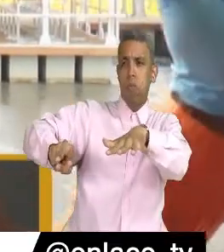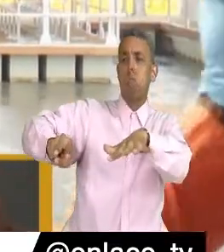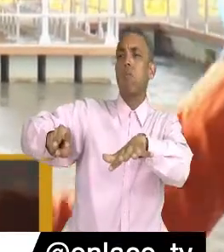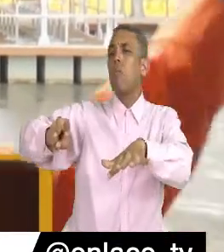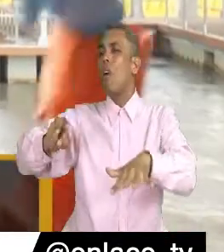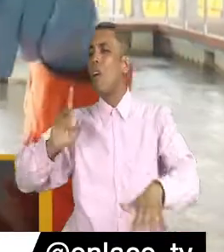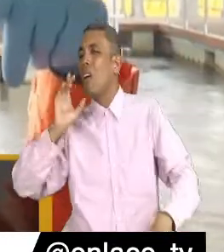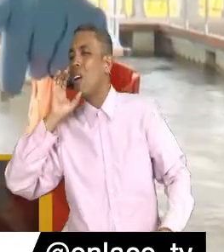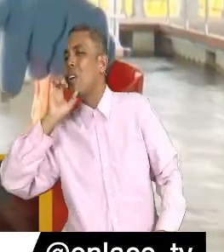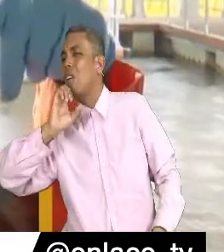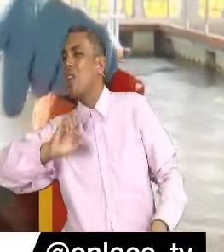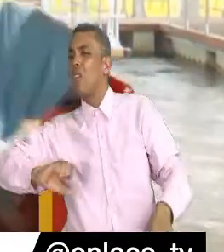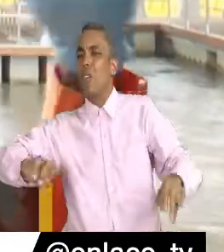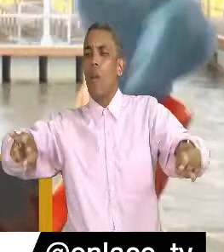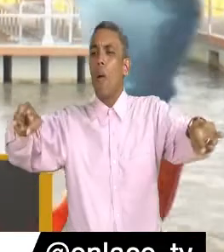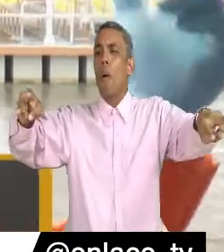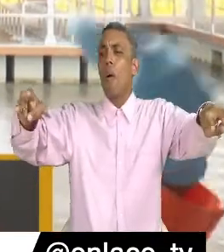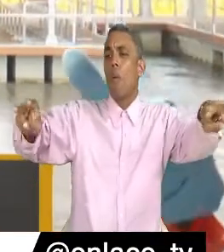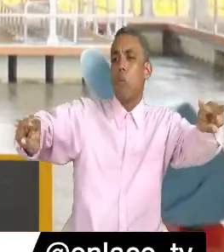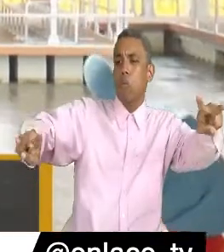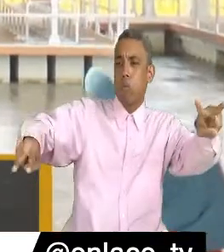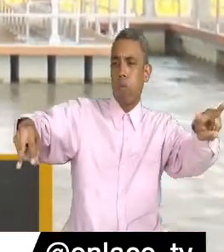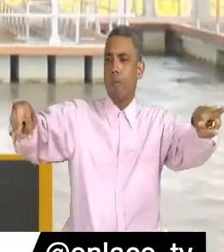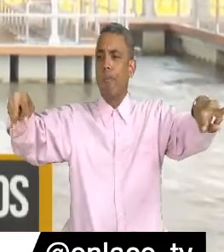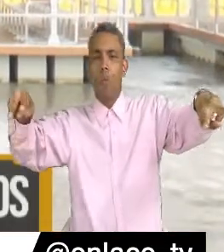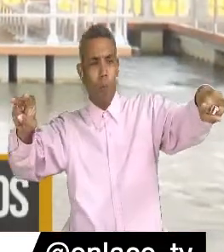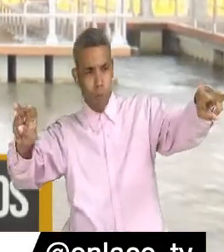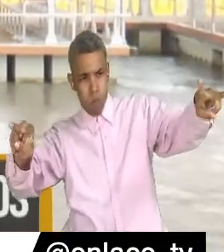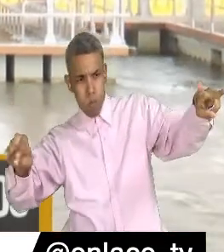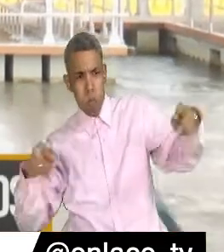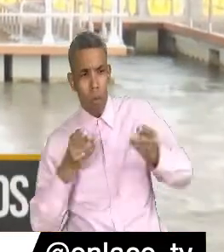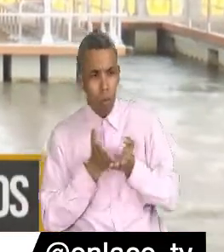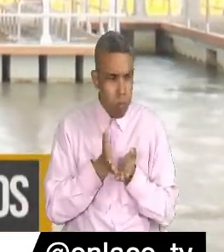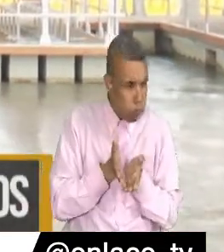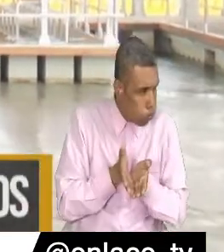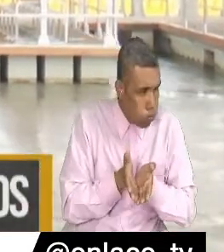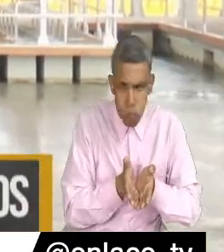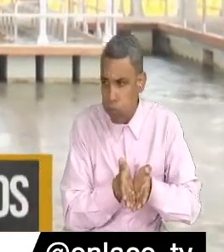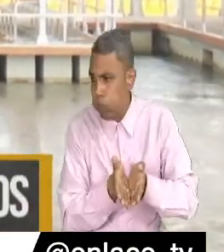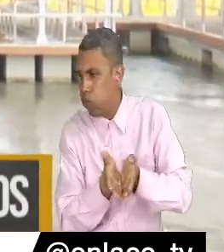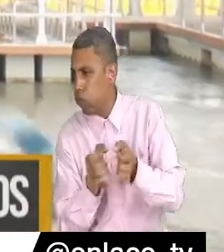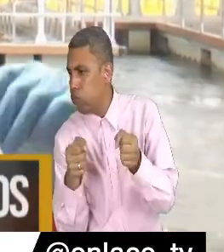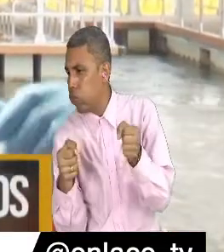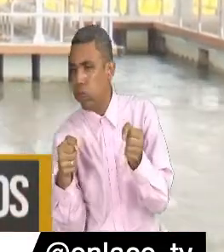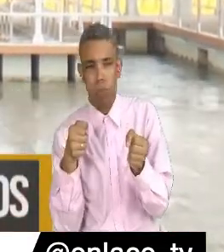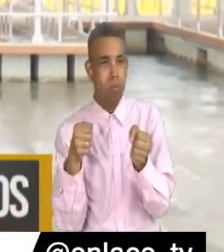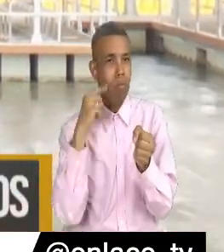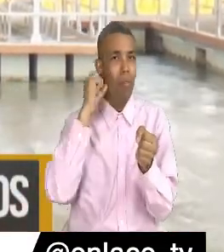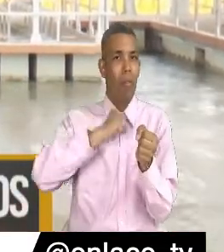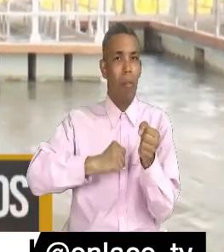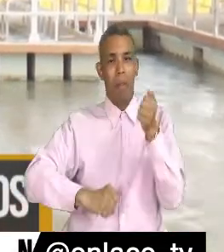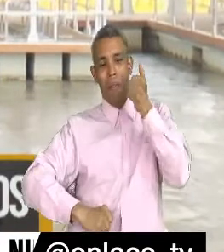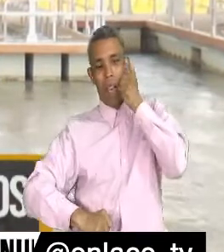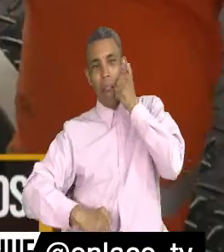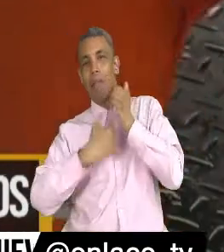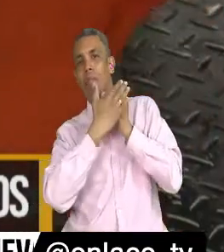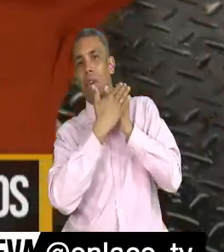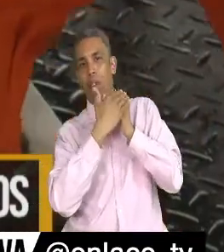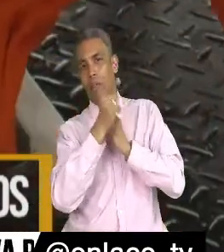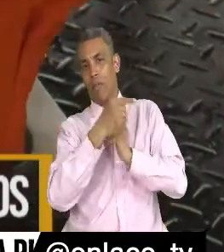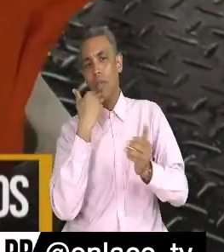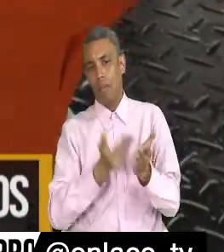dio cuenta y como nosotros le habíamos dejado ya los números de los celulares, él nos comunicó acá el momento que estábamos acá para embarcar ya.